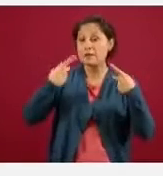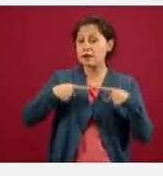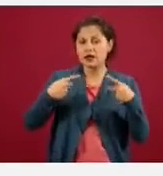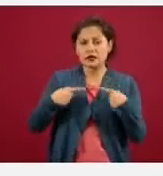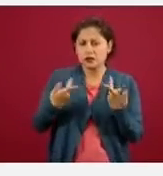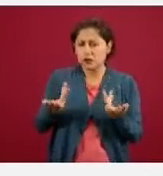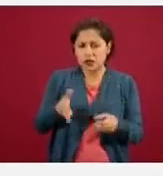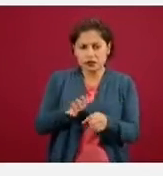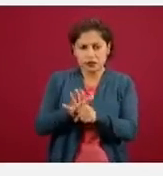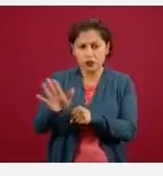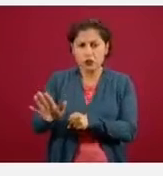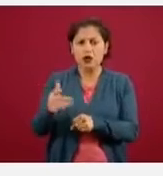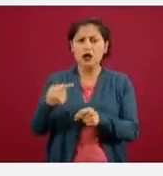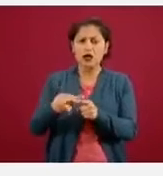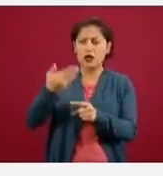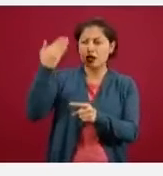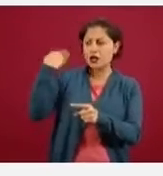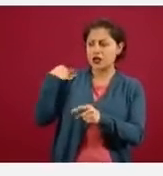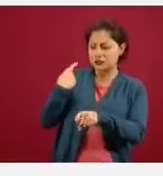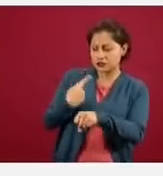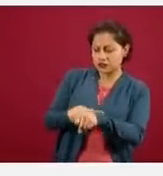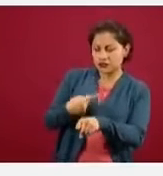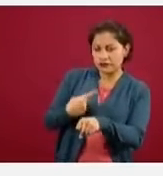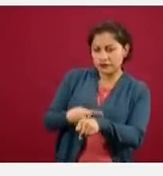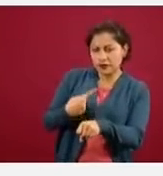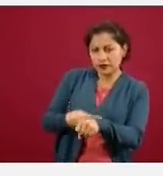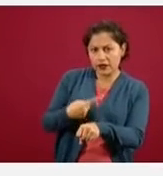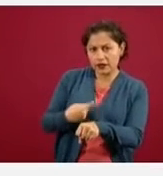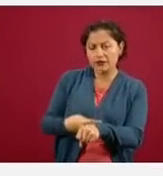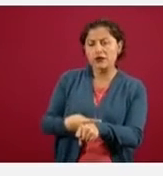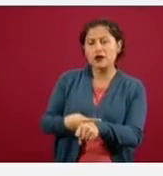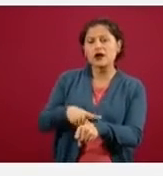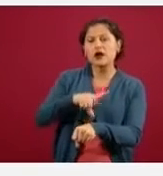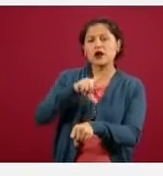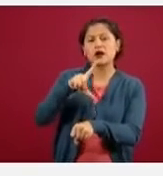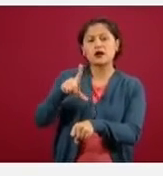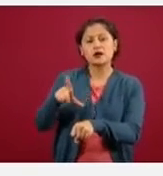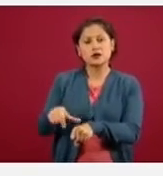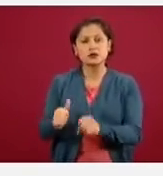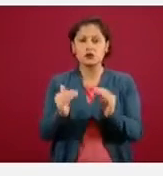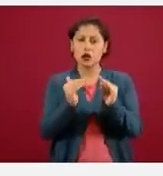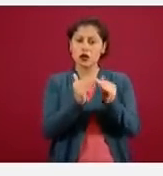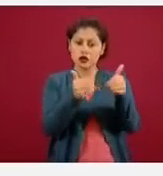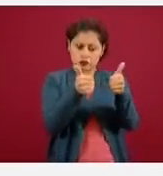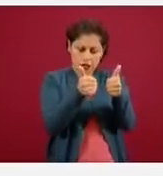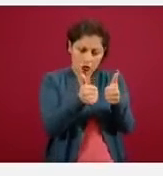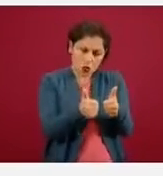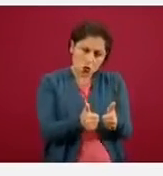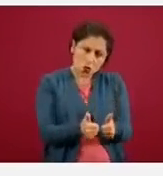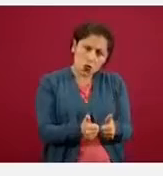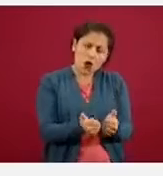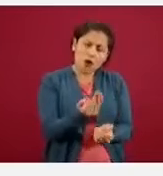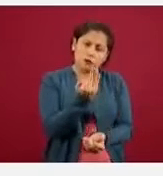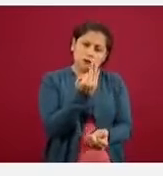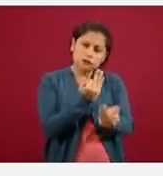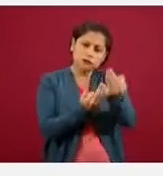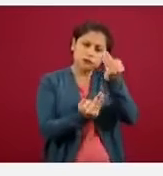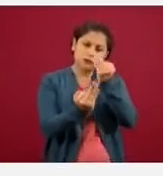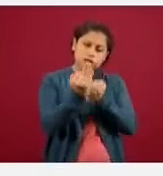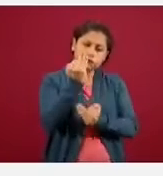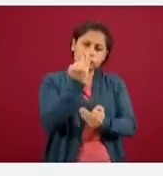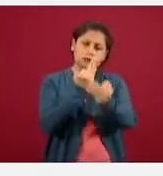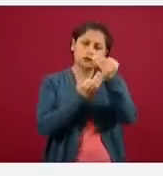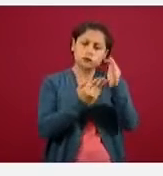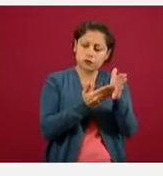evolución ambulatoria, que se han autorresguardado en el domicilio y que ya tienen más de